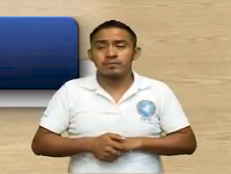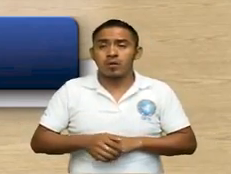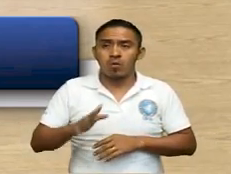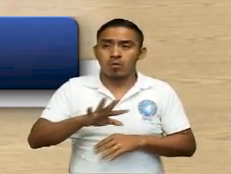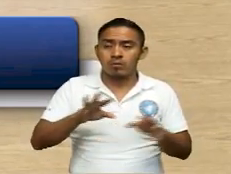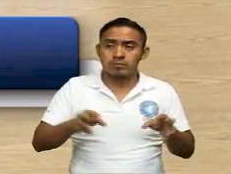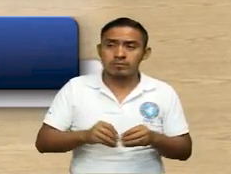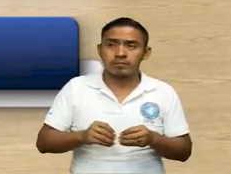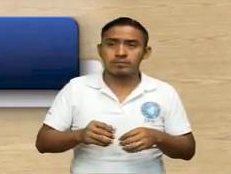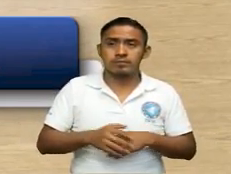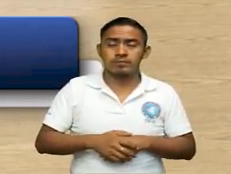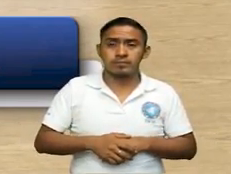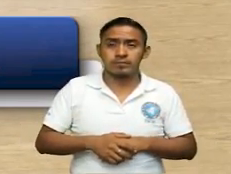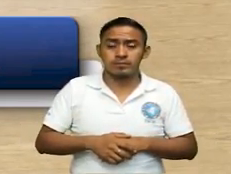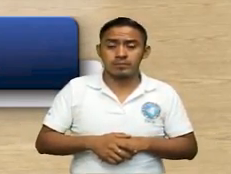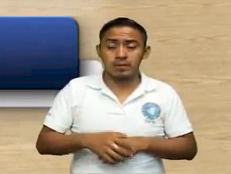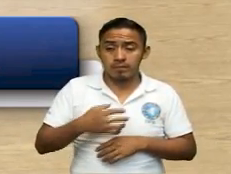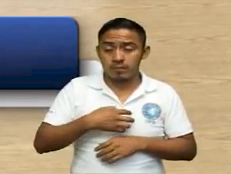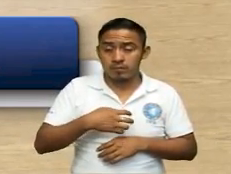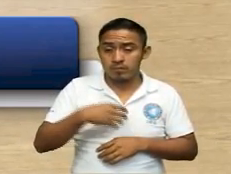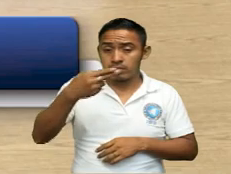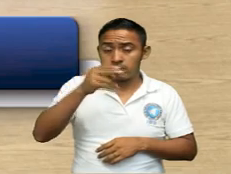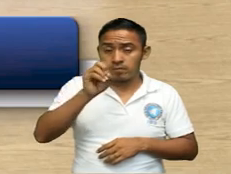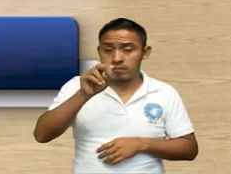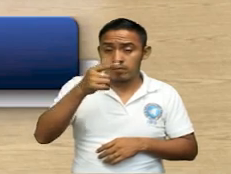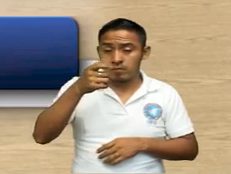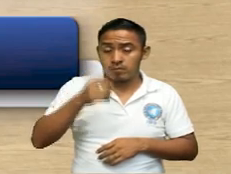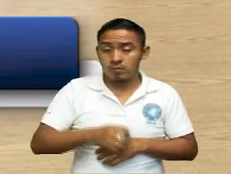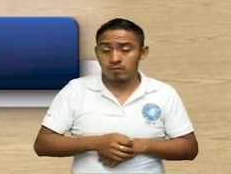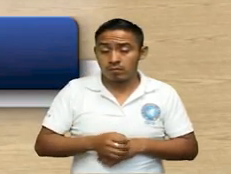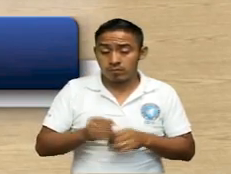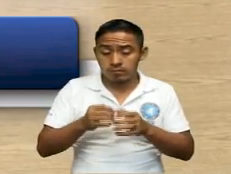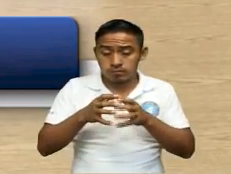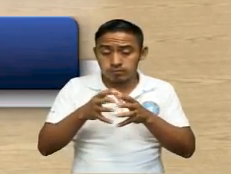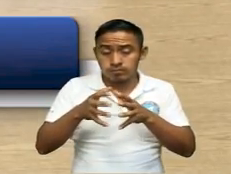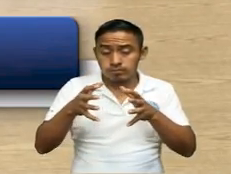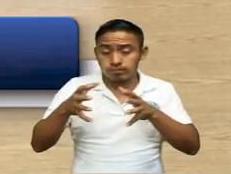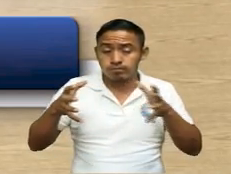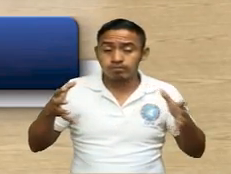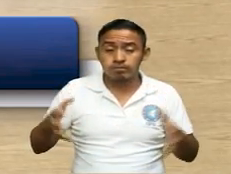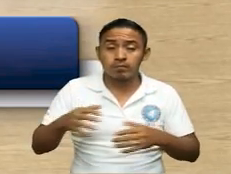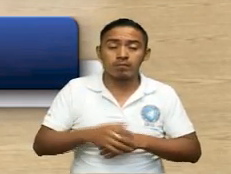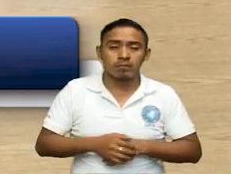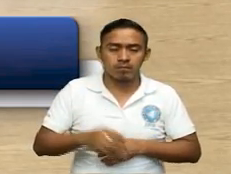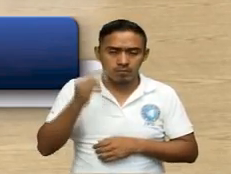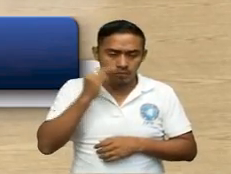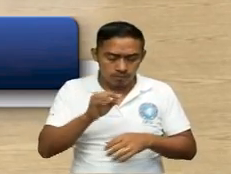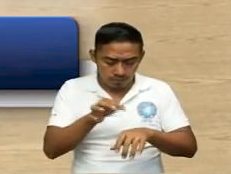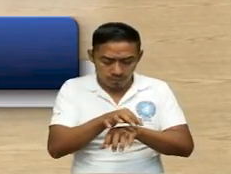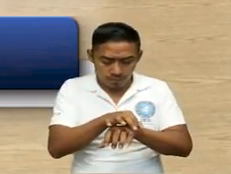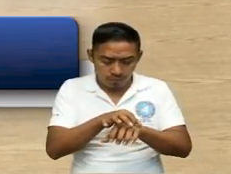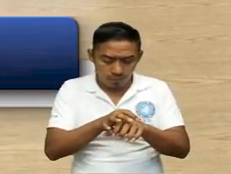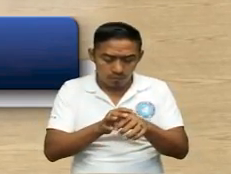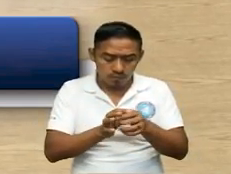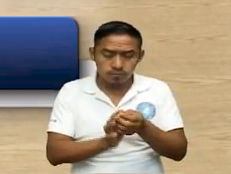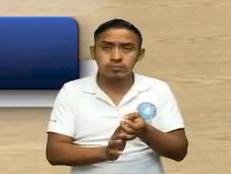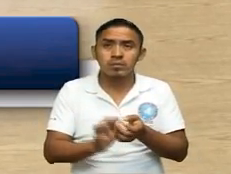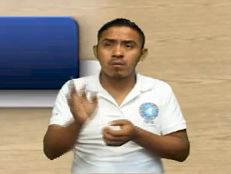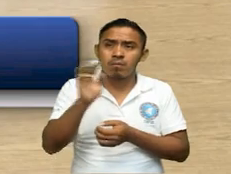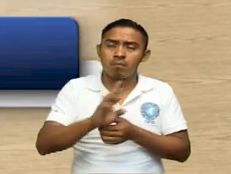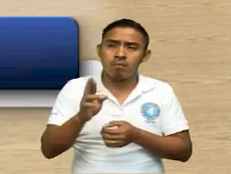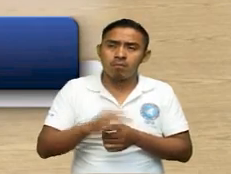que el hongo que normalmente tenemos en esa área crezca más de lo normal. Y entonces aparecen esas placas rojas. ¿Cómo lo